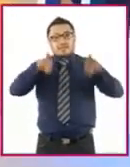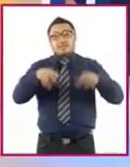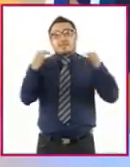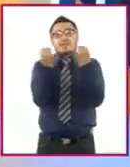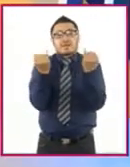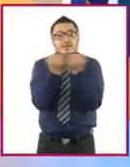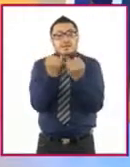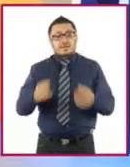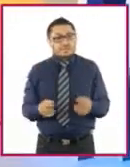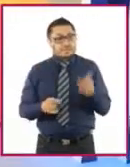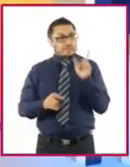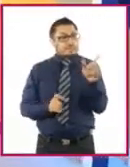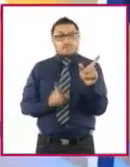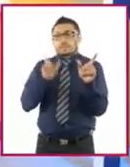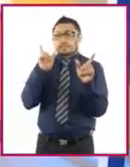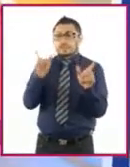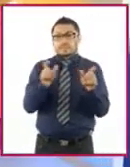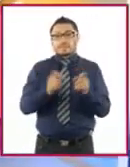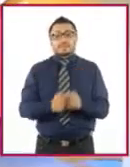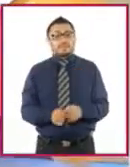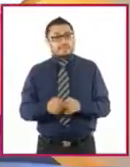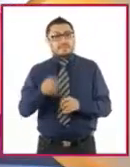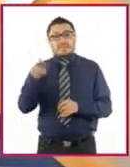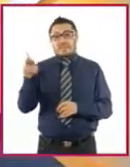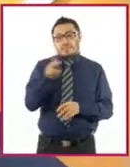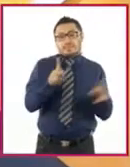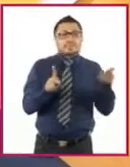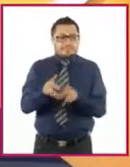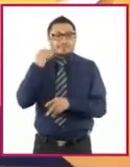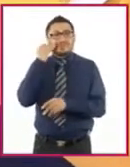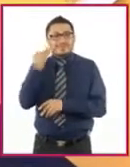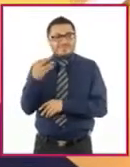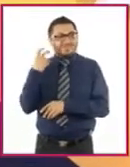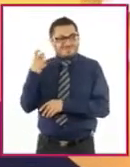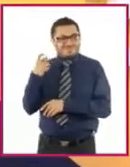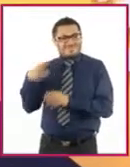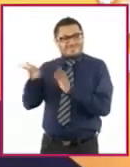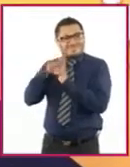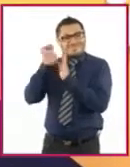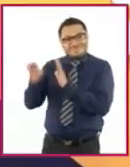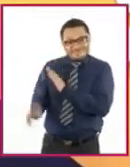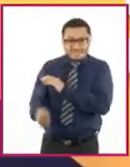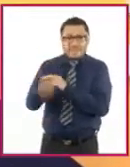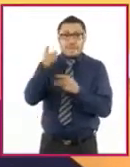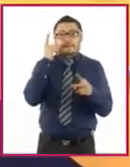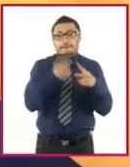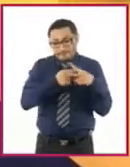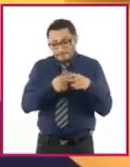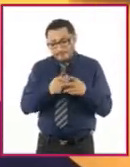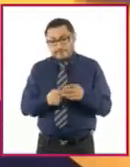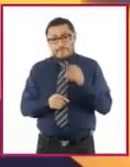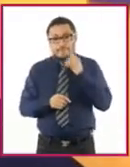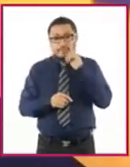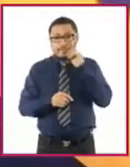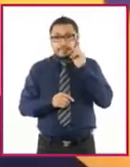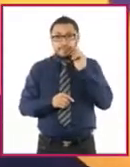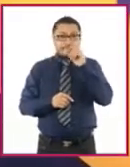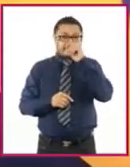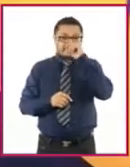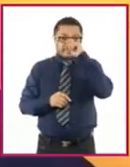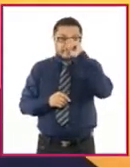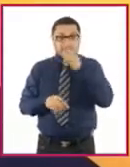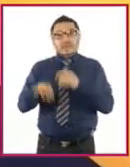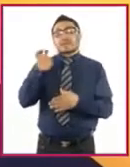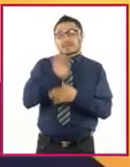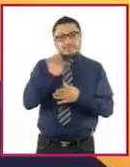entre sus miembros, semejante a lo que observamos en el ejemplo de las operaciones aritméticas. Por lo